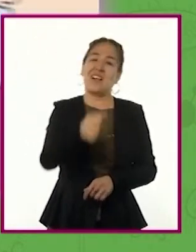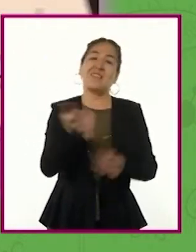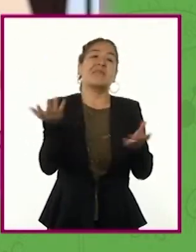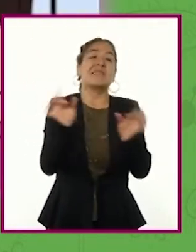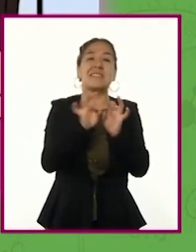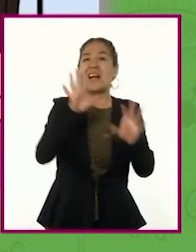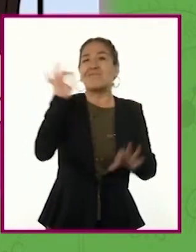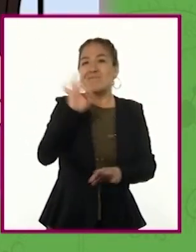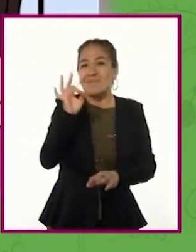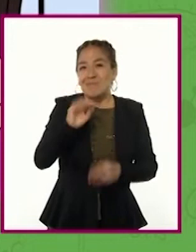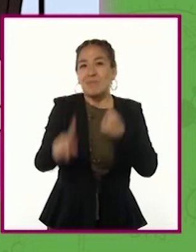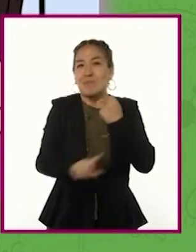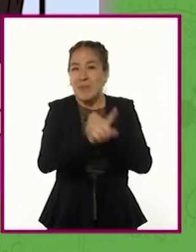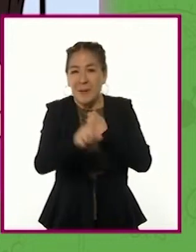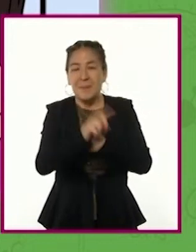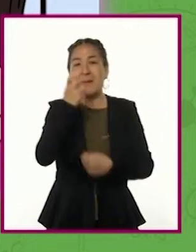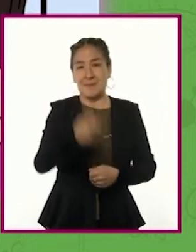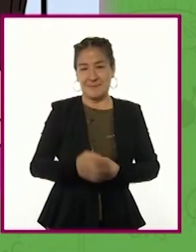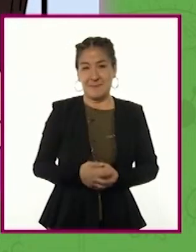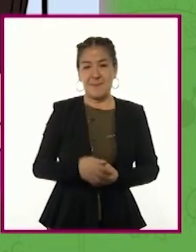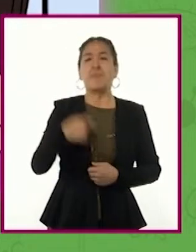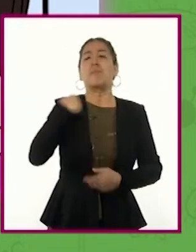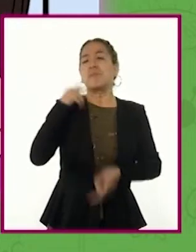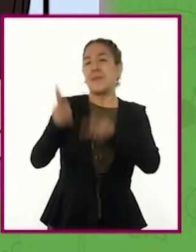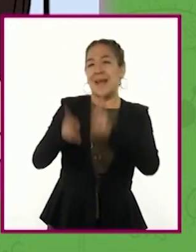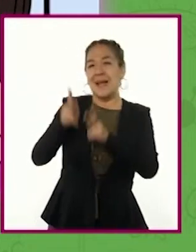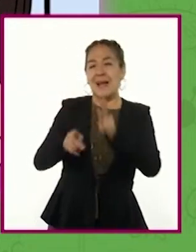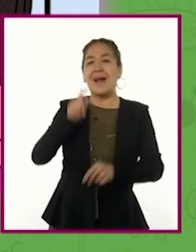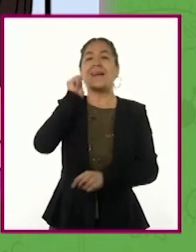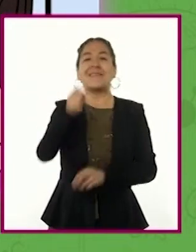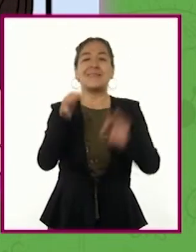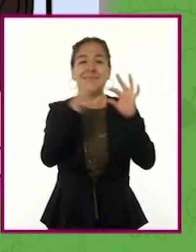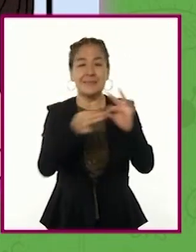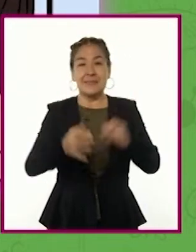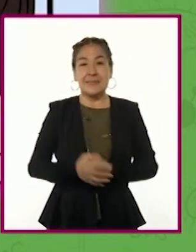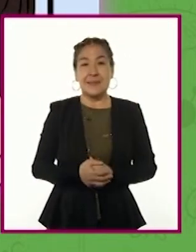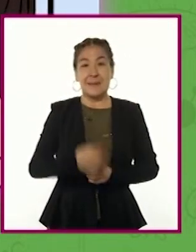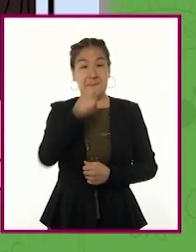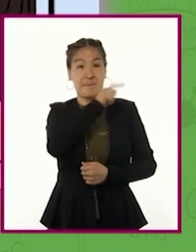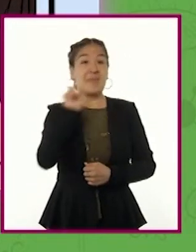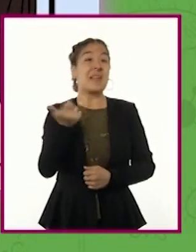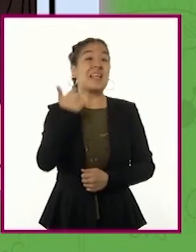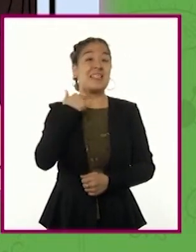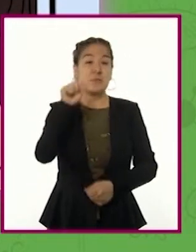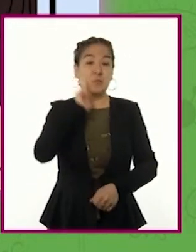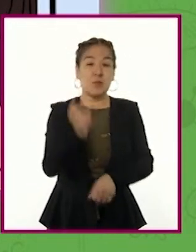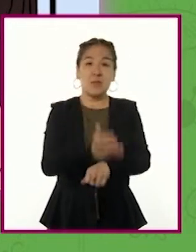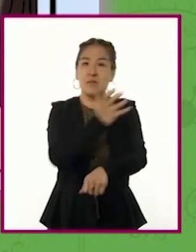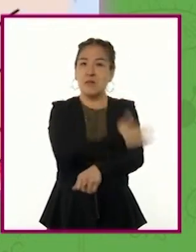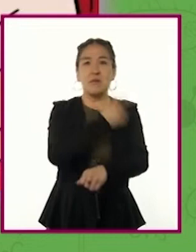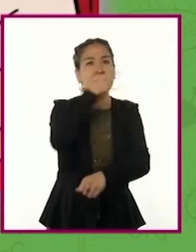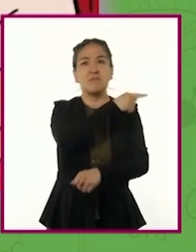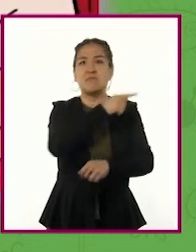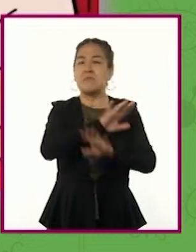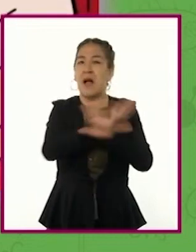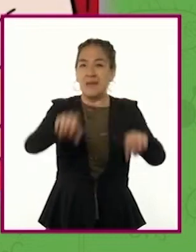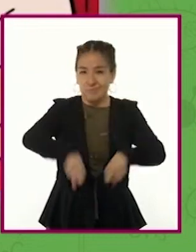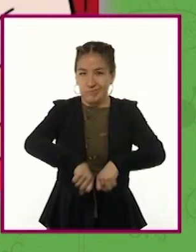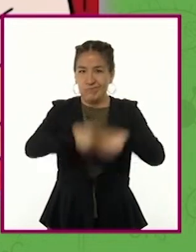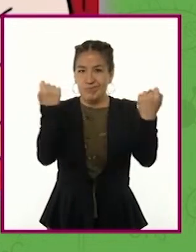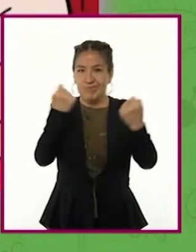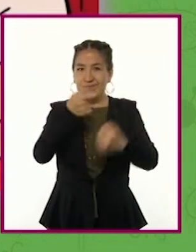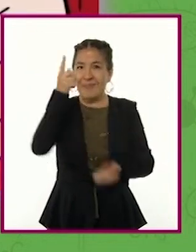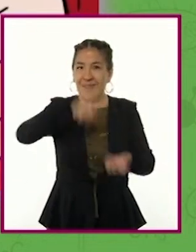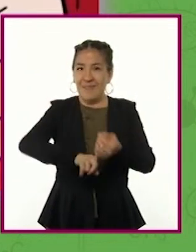suceda. En un momento de la plática salió el comentario de que una ex compañera ya no era virgen. Esto